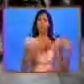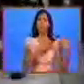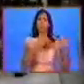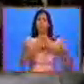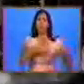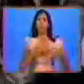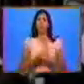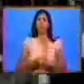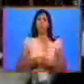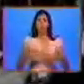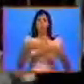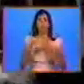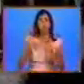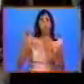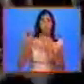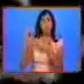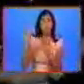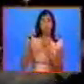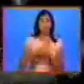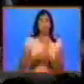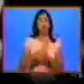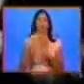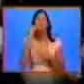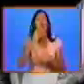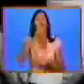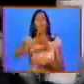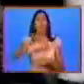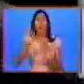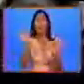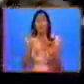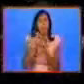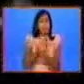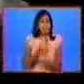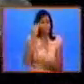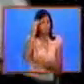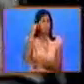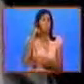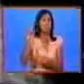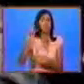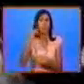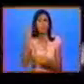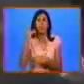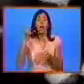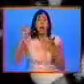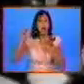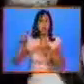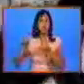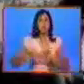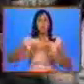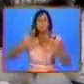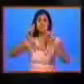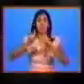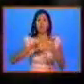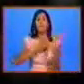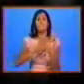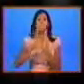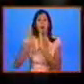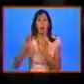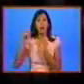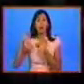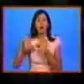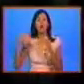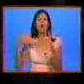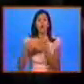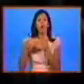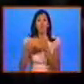Su partida fue muy emotiva para los cubanos. Nadie esperaba que en ese viaje a Bolivia se iban a consumar los planes de aquellos contra